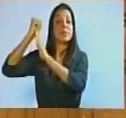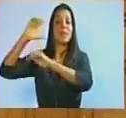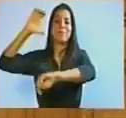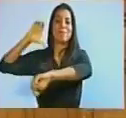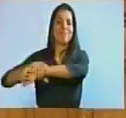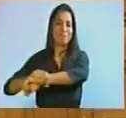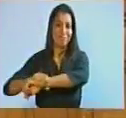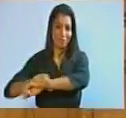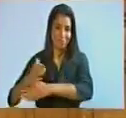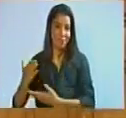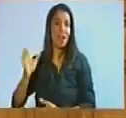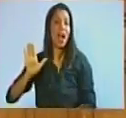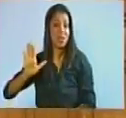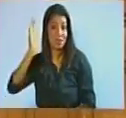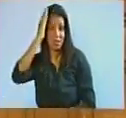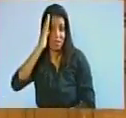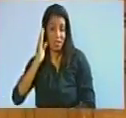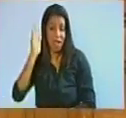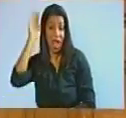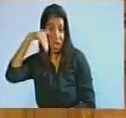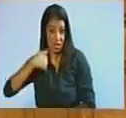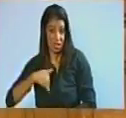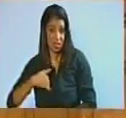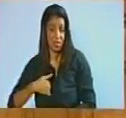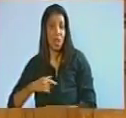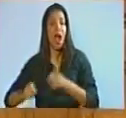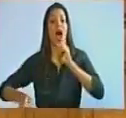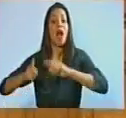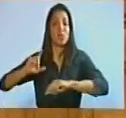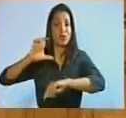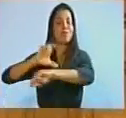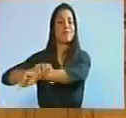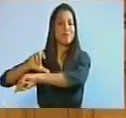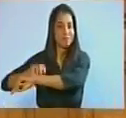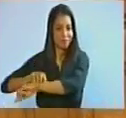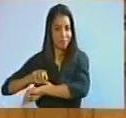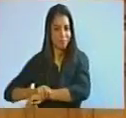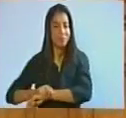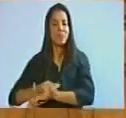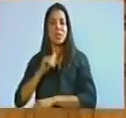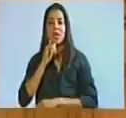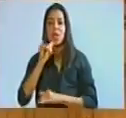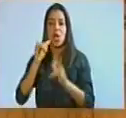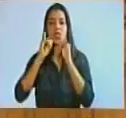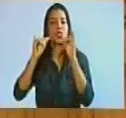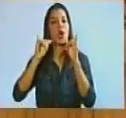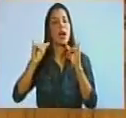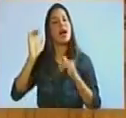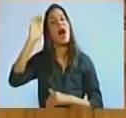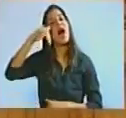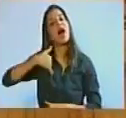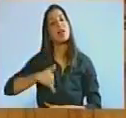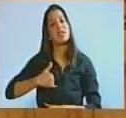igualmente, bueno, ya hay desapariciones forzosas a las que nos tenía acostumbradas las noticias de Argentina.